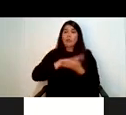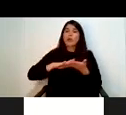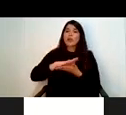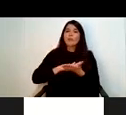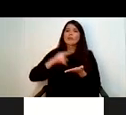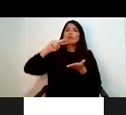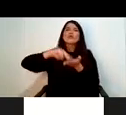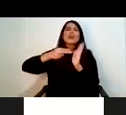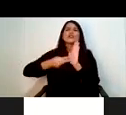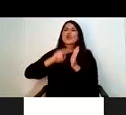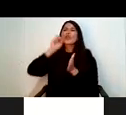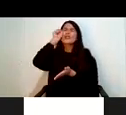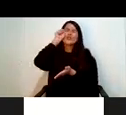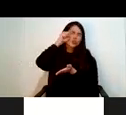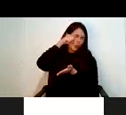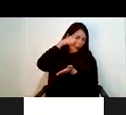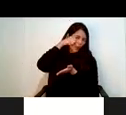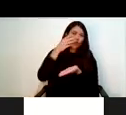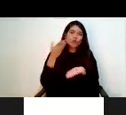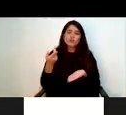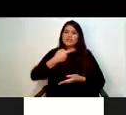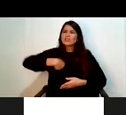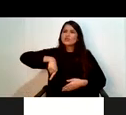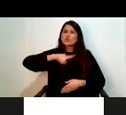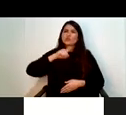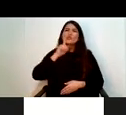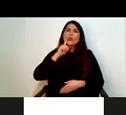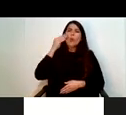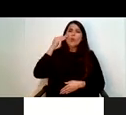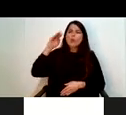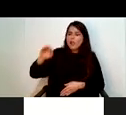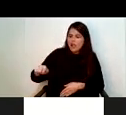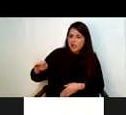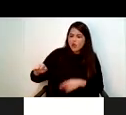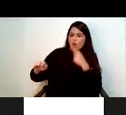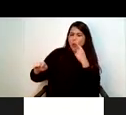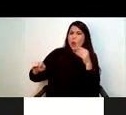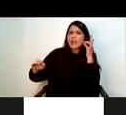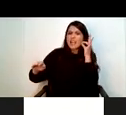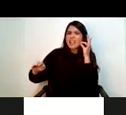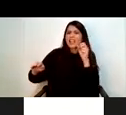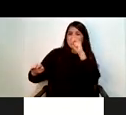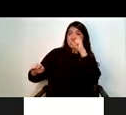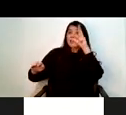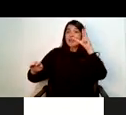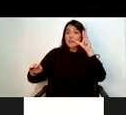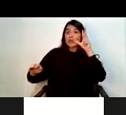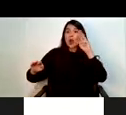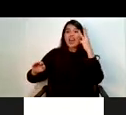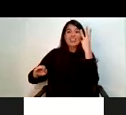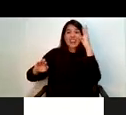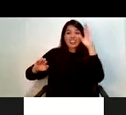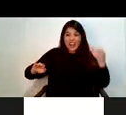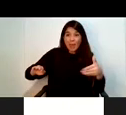sueño. Si nosotros tenemos un niño, una niña que se levantó a las 3 de la mañana, no